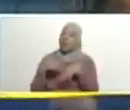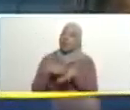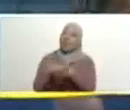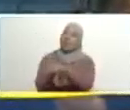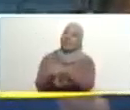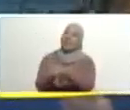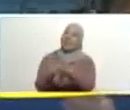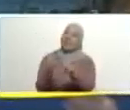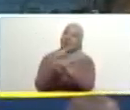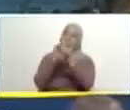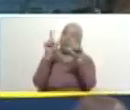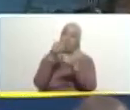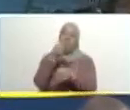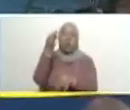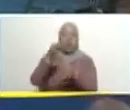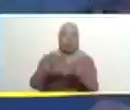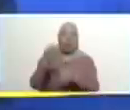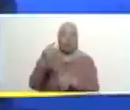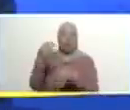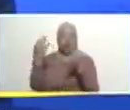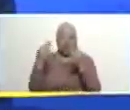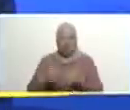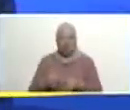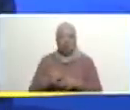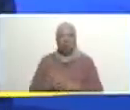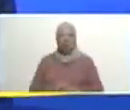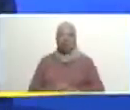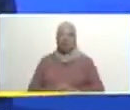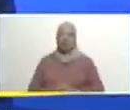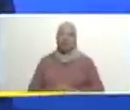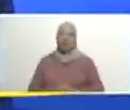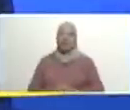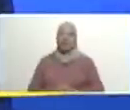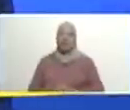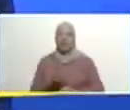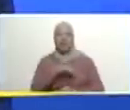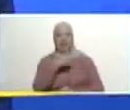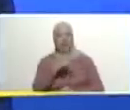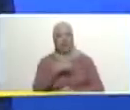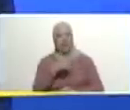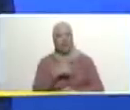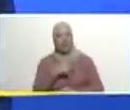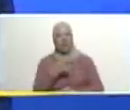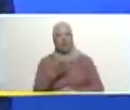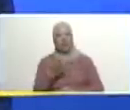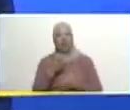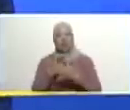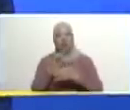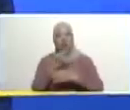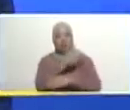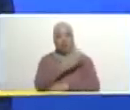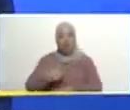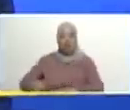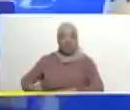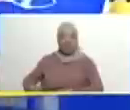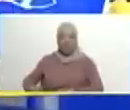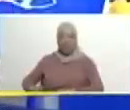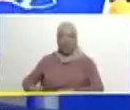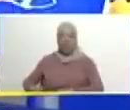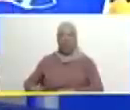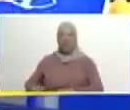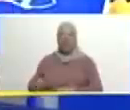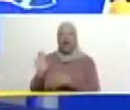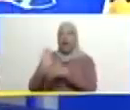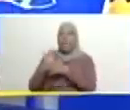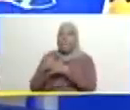y esplendorosa. Estoy seguro de eso. Sienta usted, primera ministra, nuestra